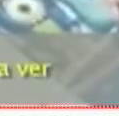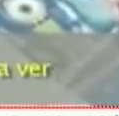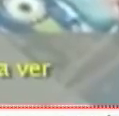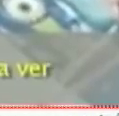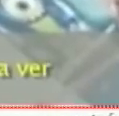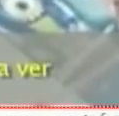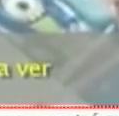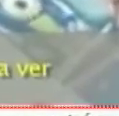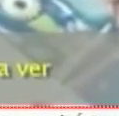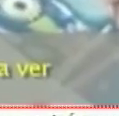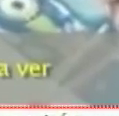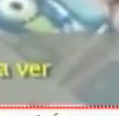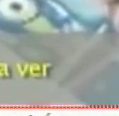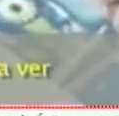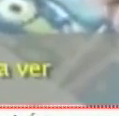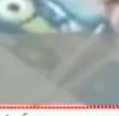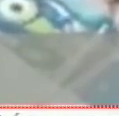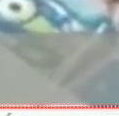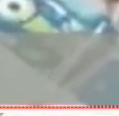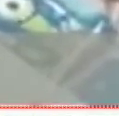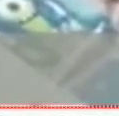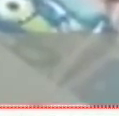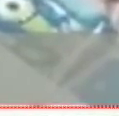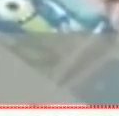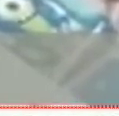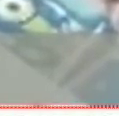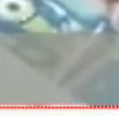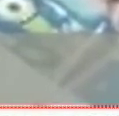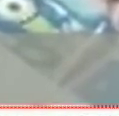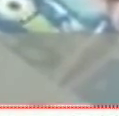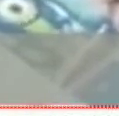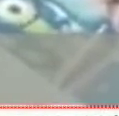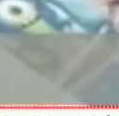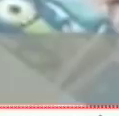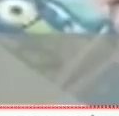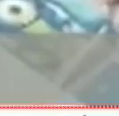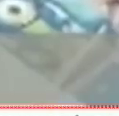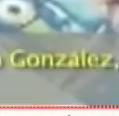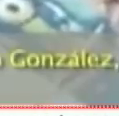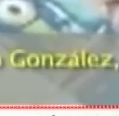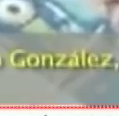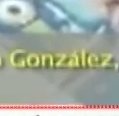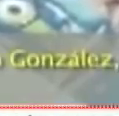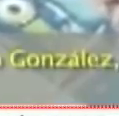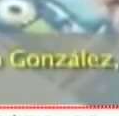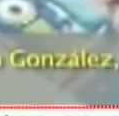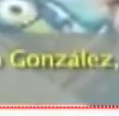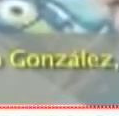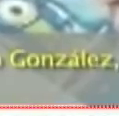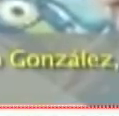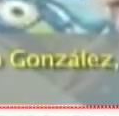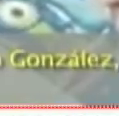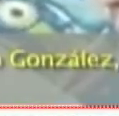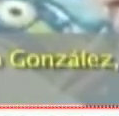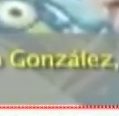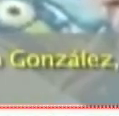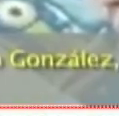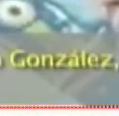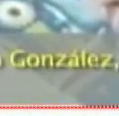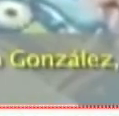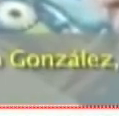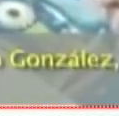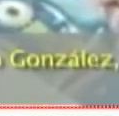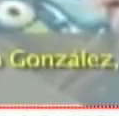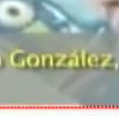no. Ajá, ¿Toñito cómo es? Escríbelo para ver. No, Castire el Canoso. ¿Y no estaba ya también uno llamado